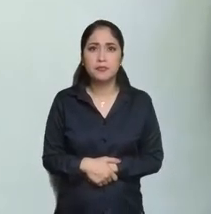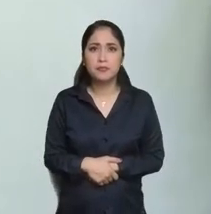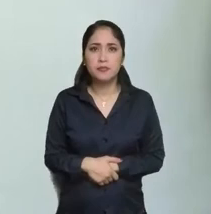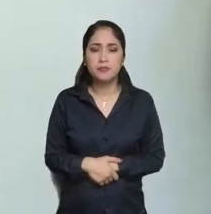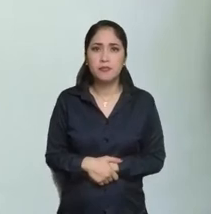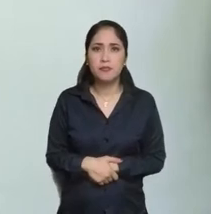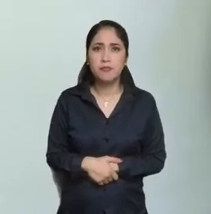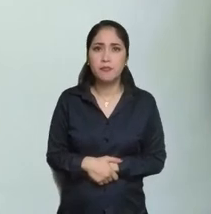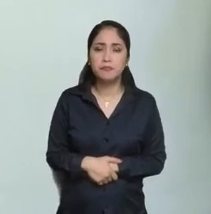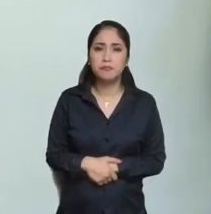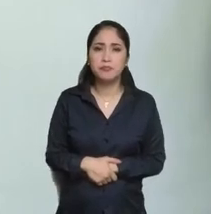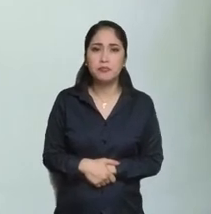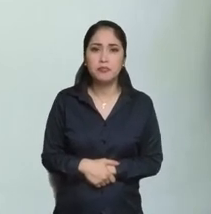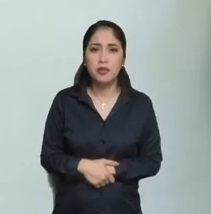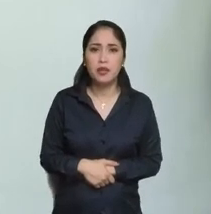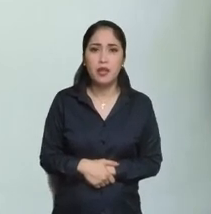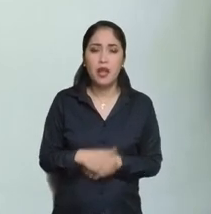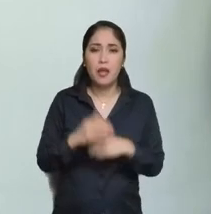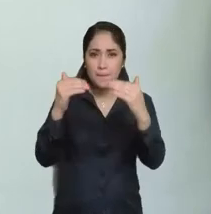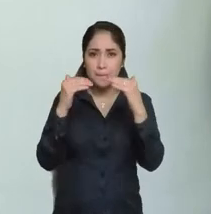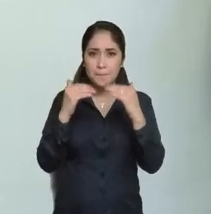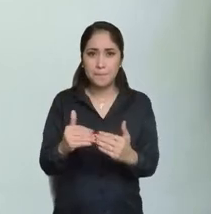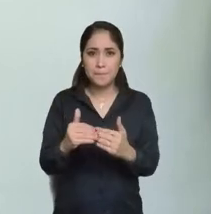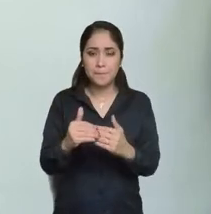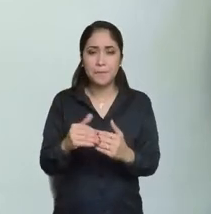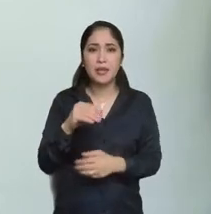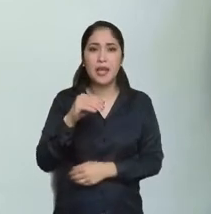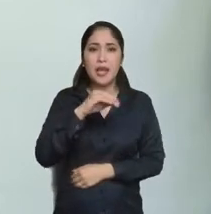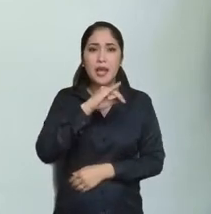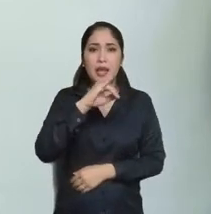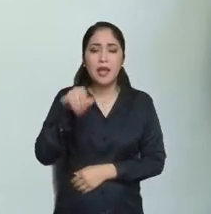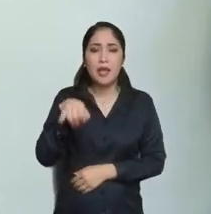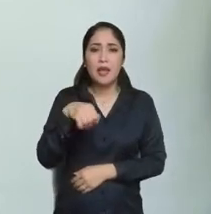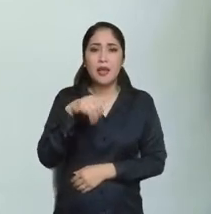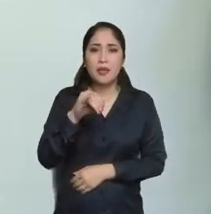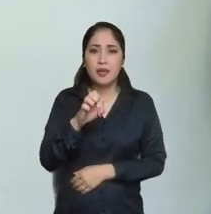Vamos a la siguiente pregunta entonces con Heidi Fonseca de Luz Noticias.